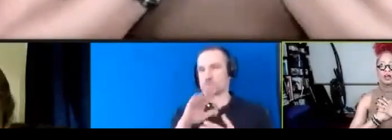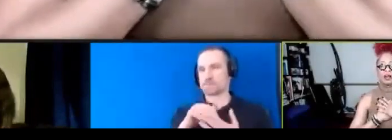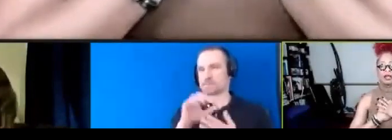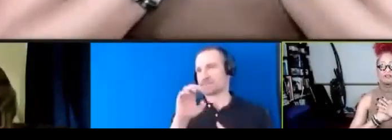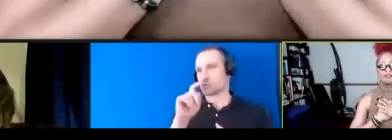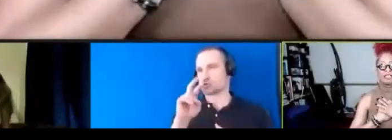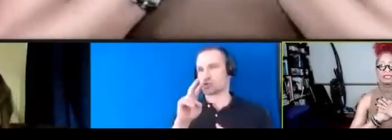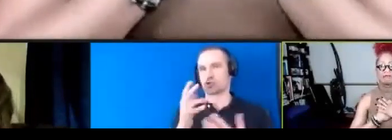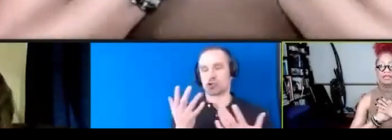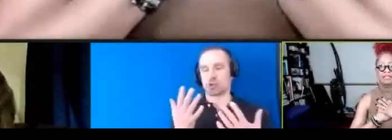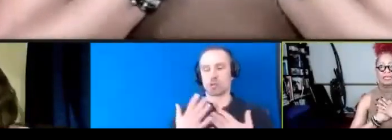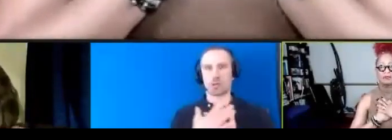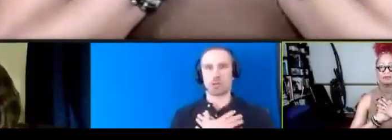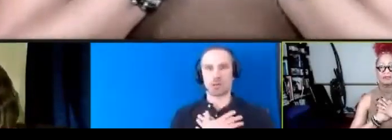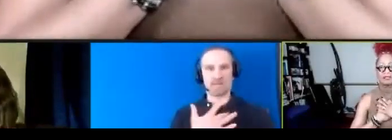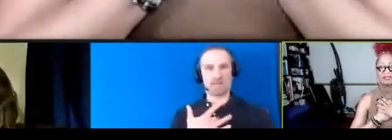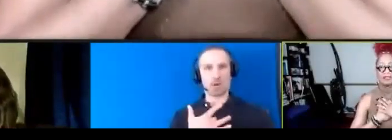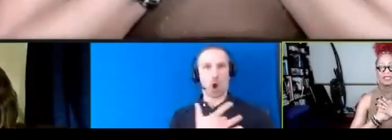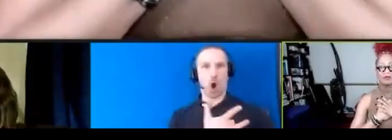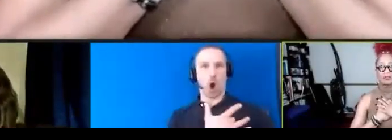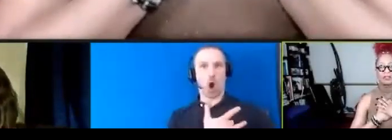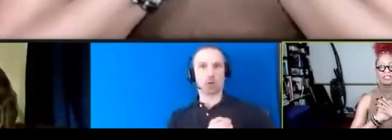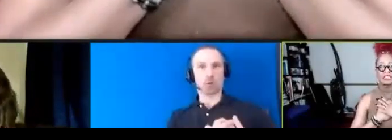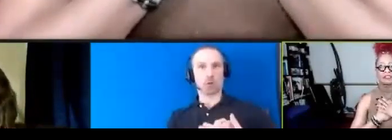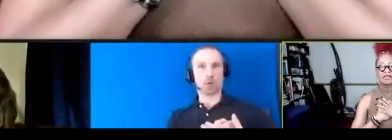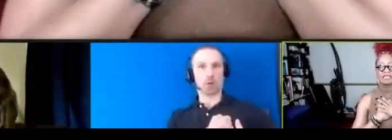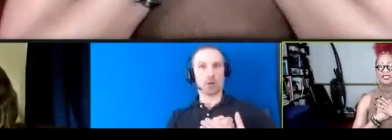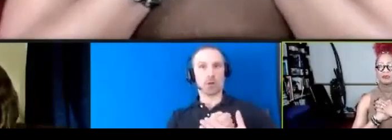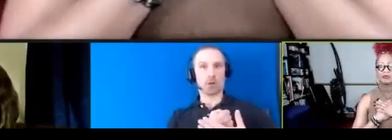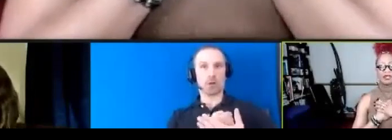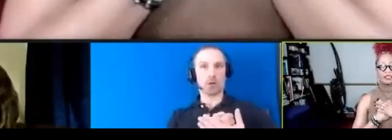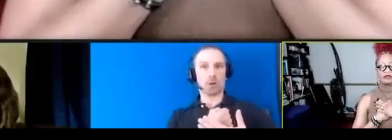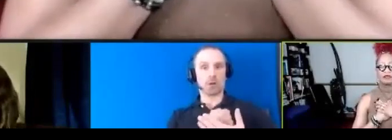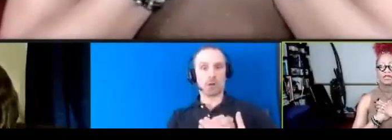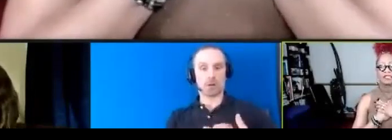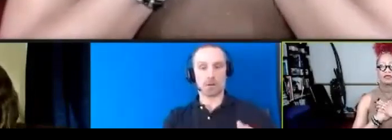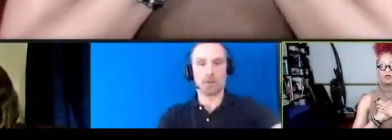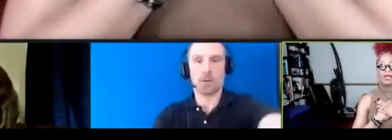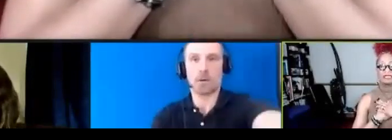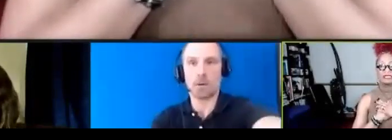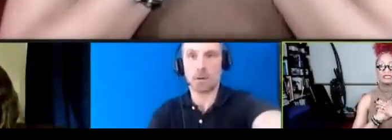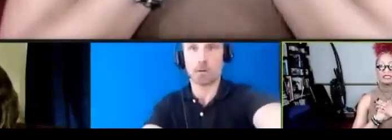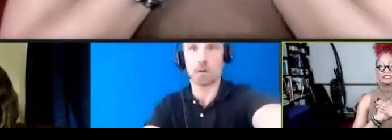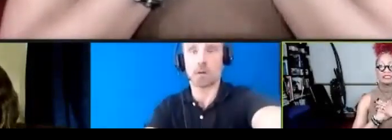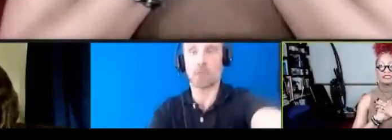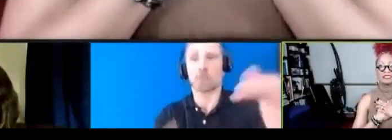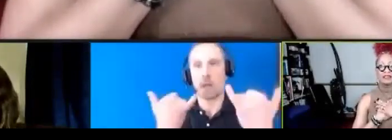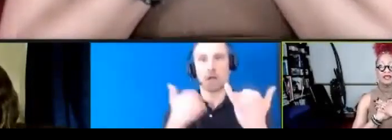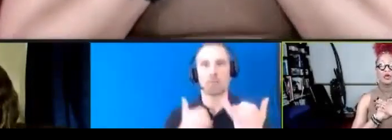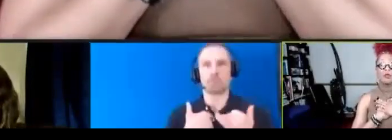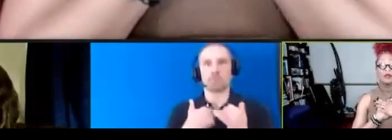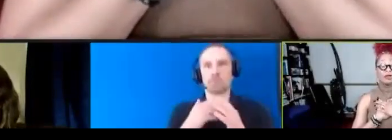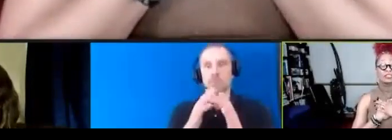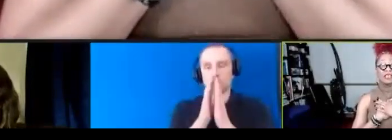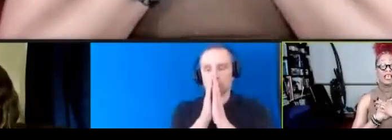vamos a hacer un poquito de meditación vamos a ponernos un momento de silencio cuando terminamos de esto les